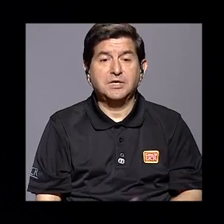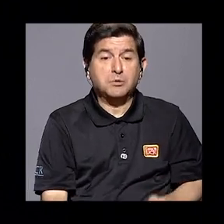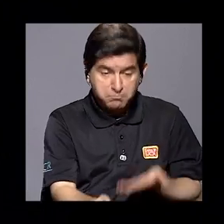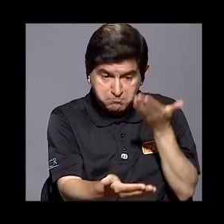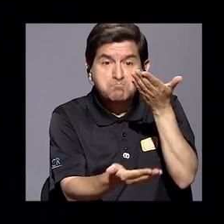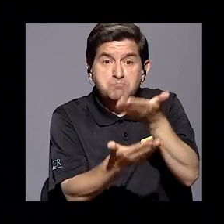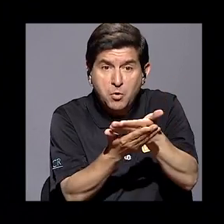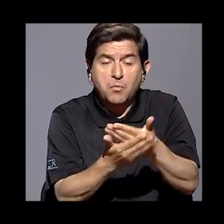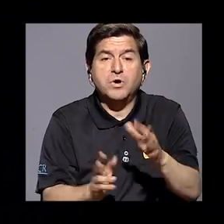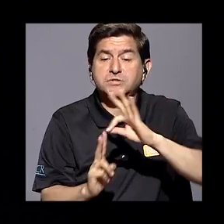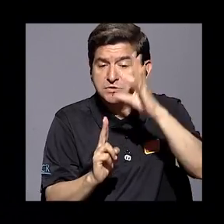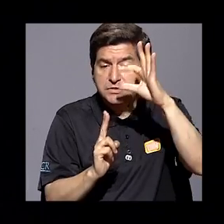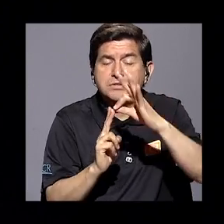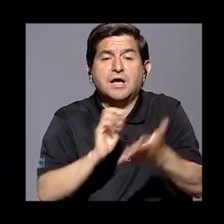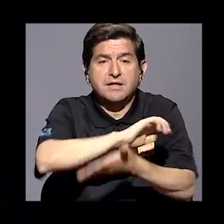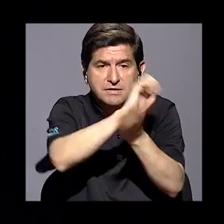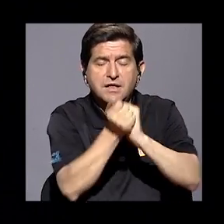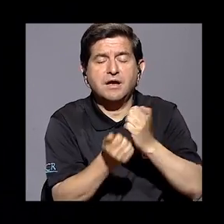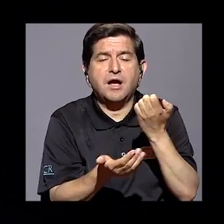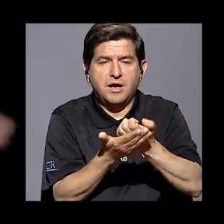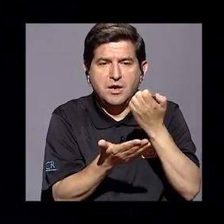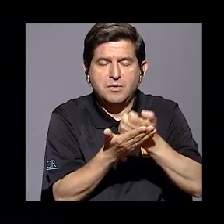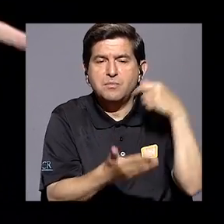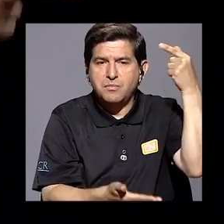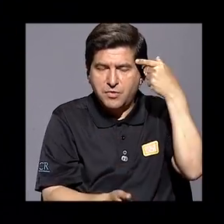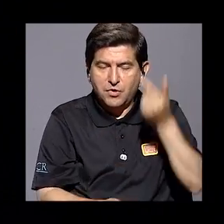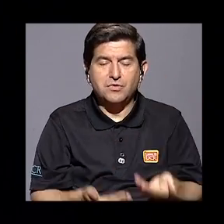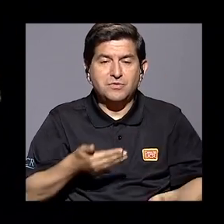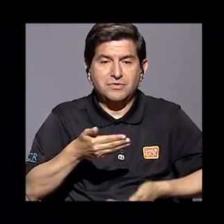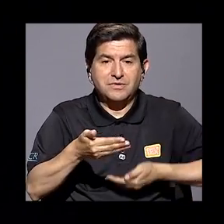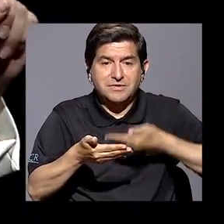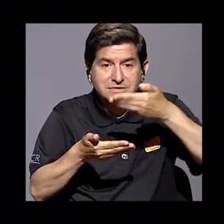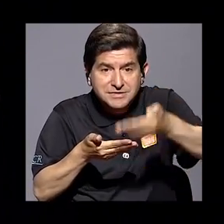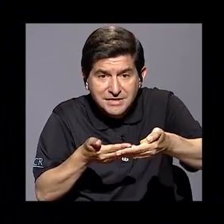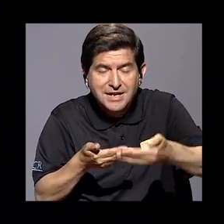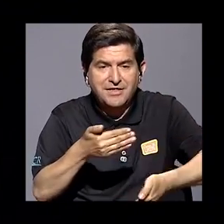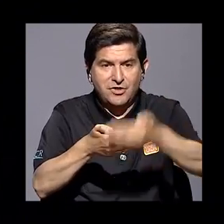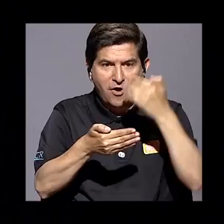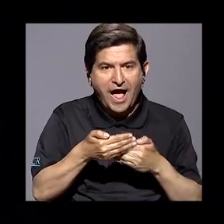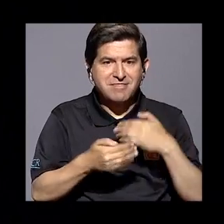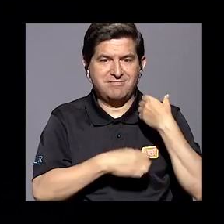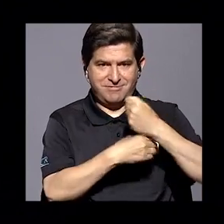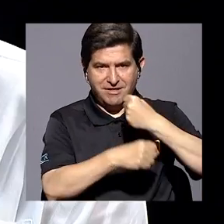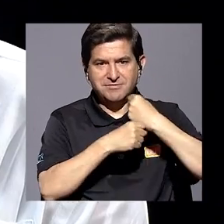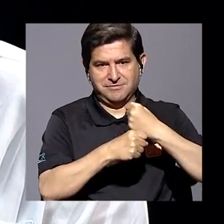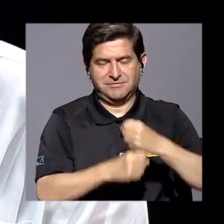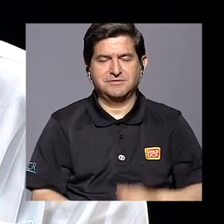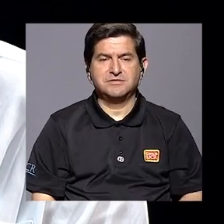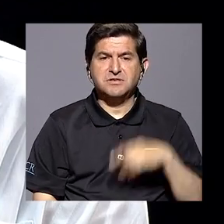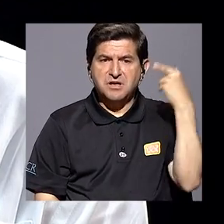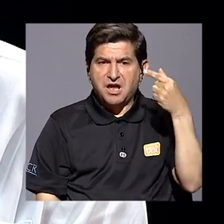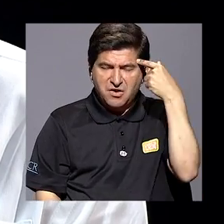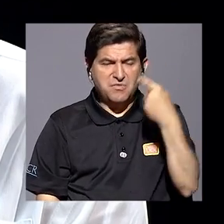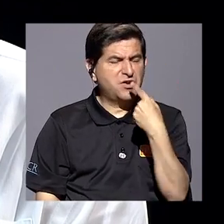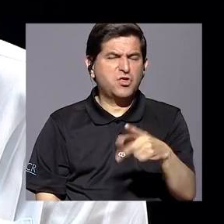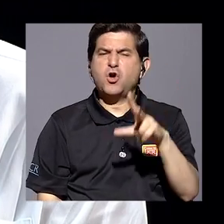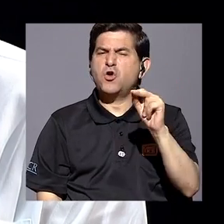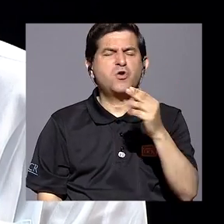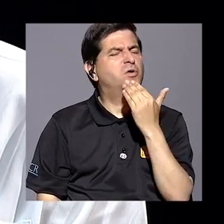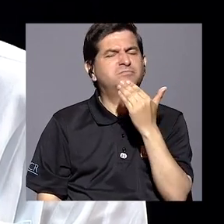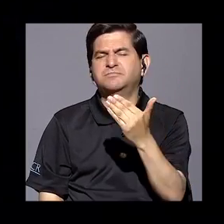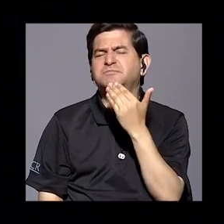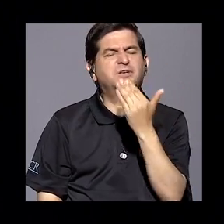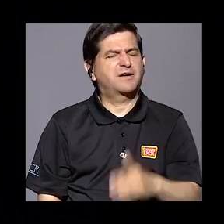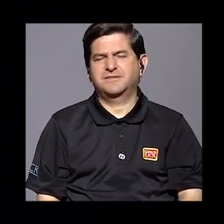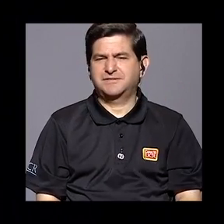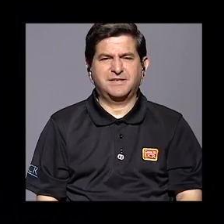una propuesta alternativa de reforma fiscal se la entregó antes de ir a huelga al gobierno el gobierno dijo vino muchas